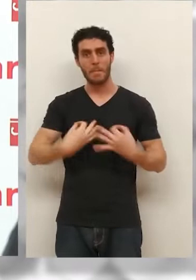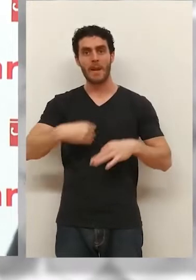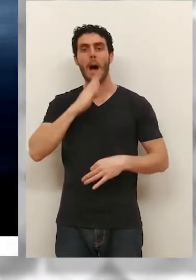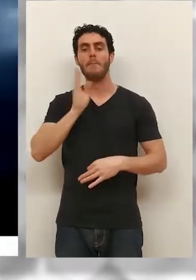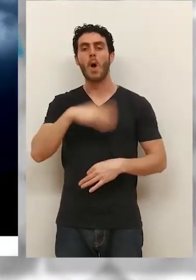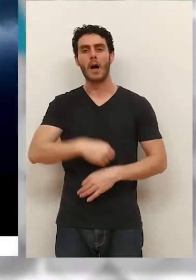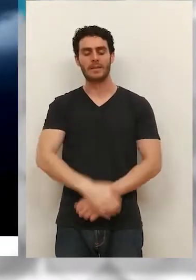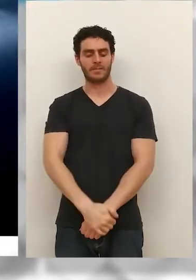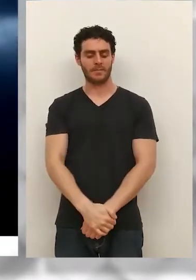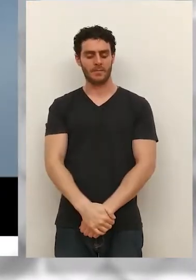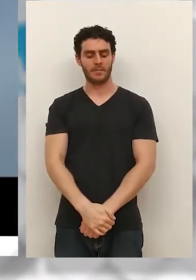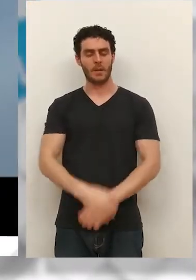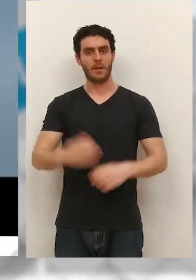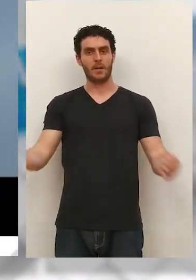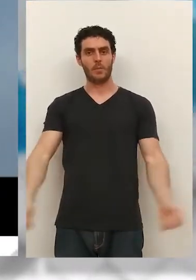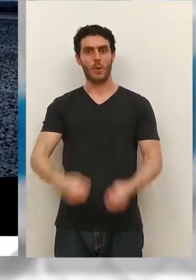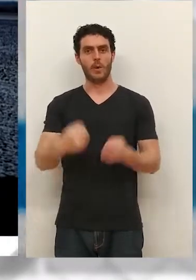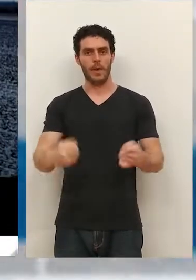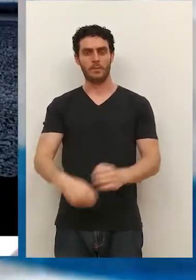mucho.